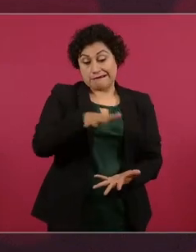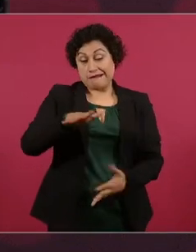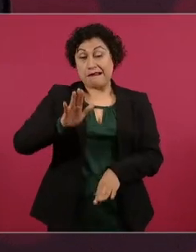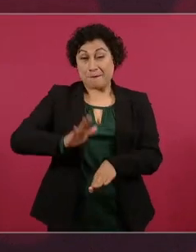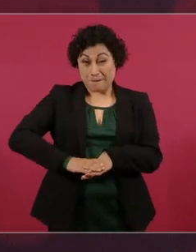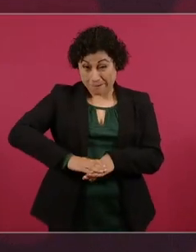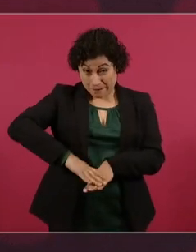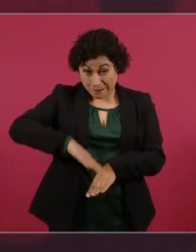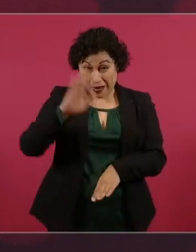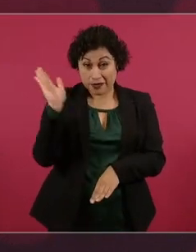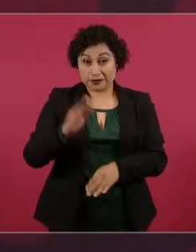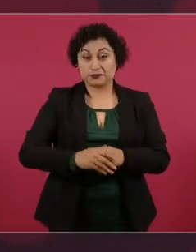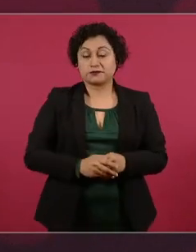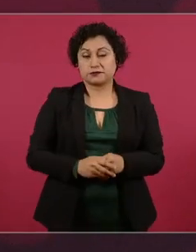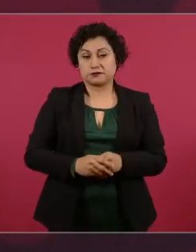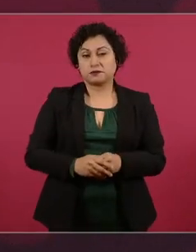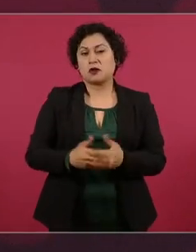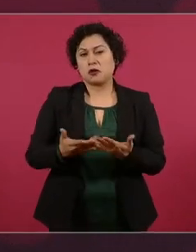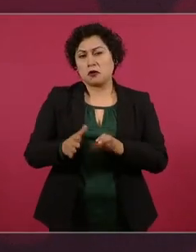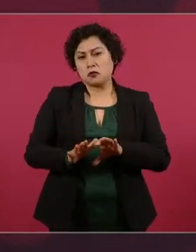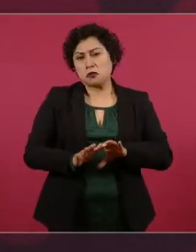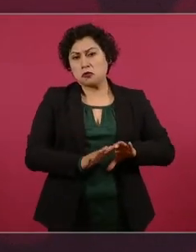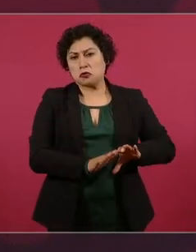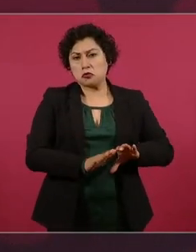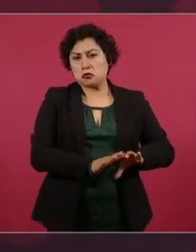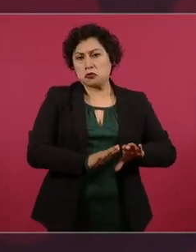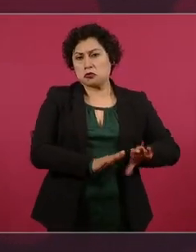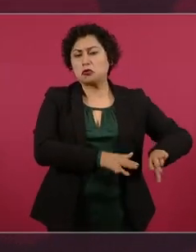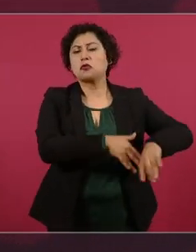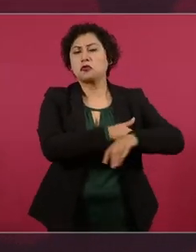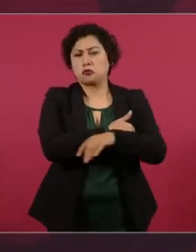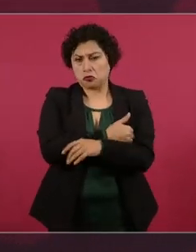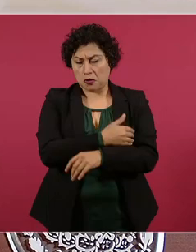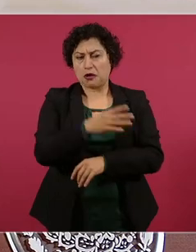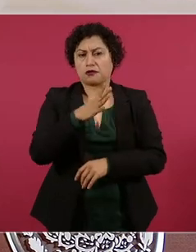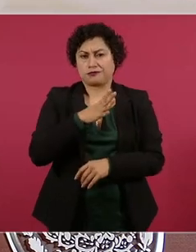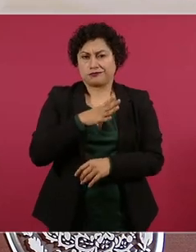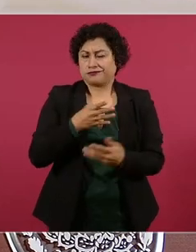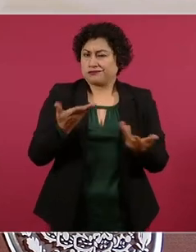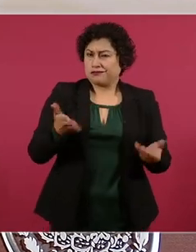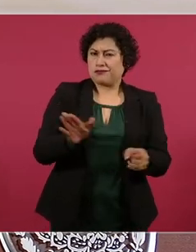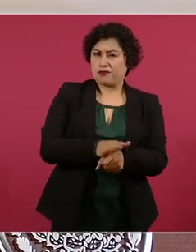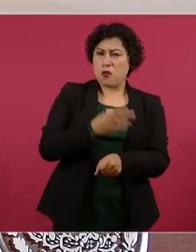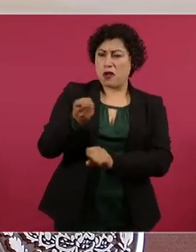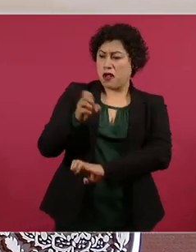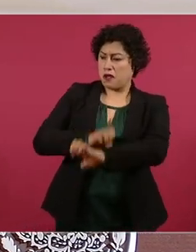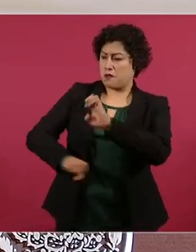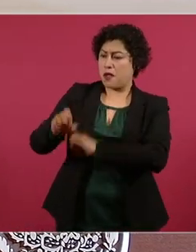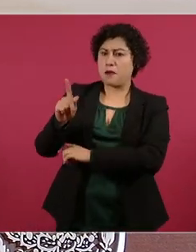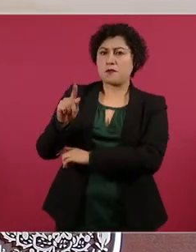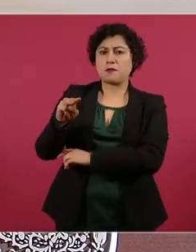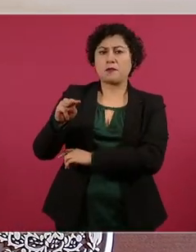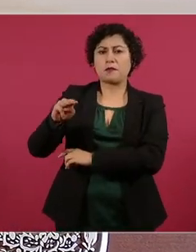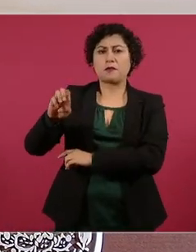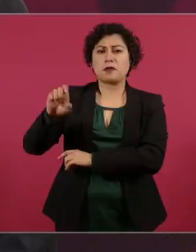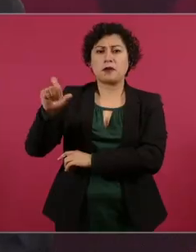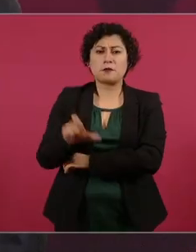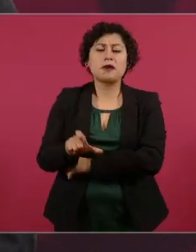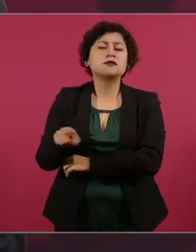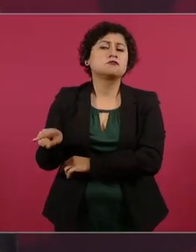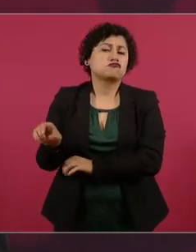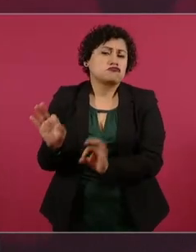Y tenemos reservas probadas de petróleo. Pemex está muy bien. Y por eso estamos ayudando a